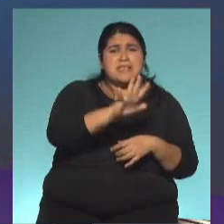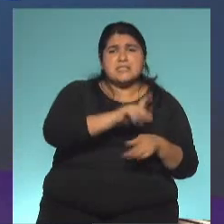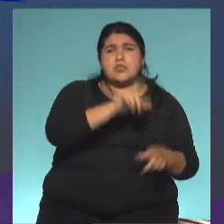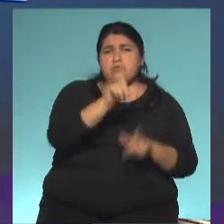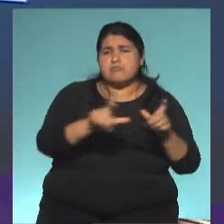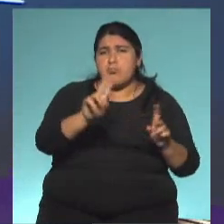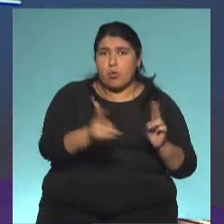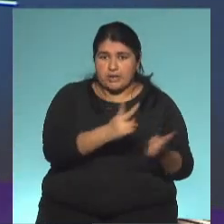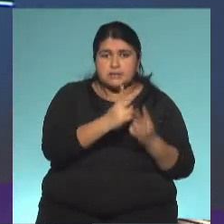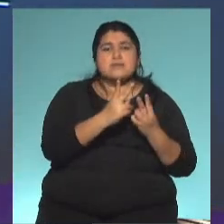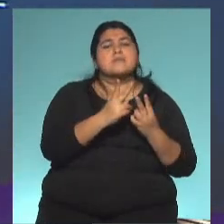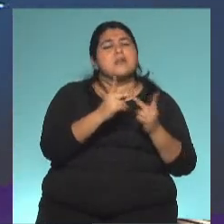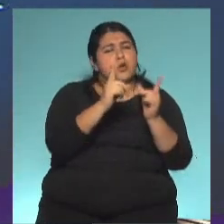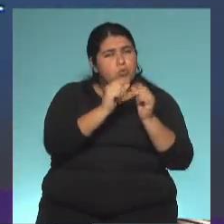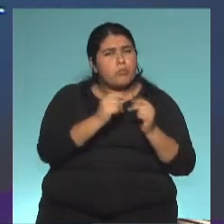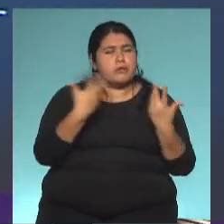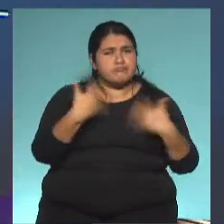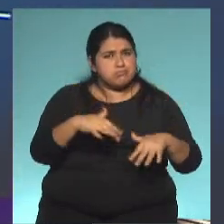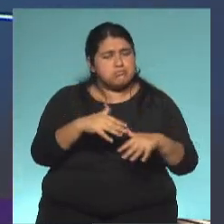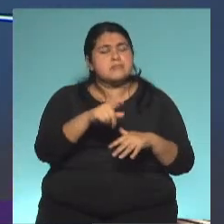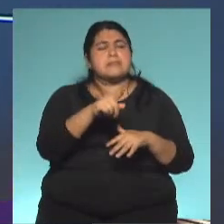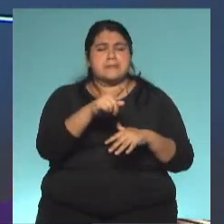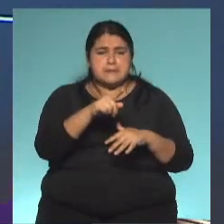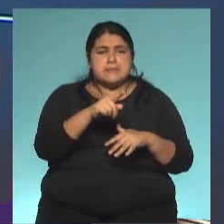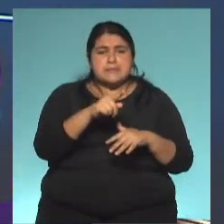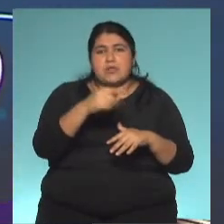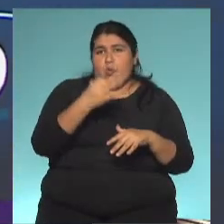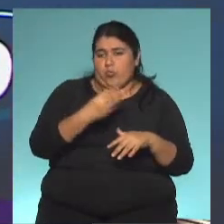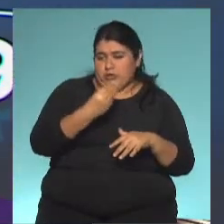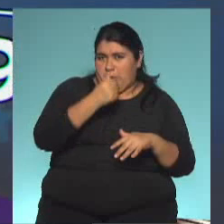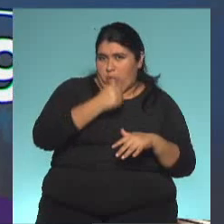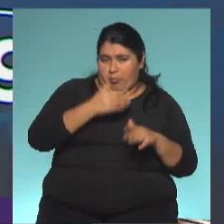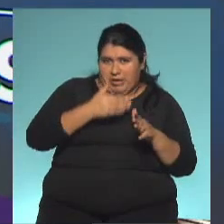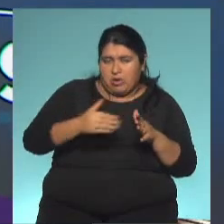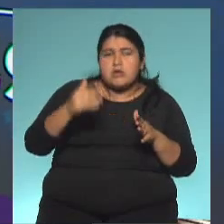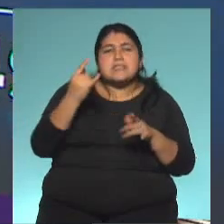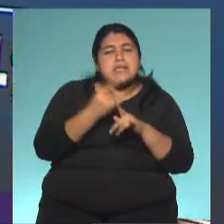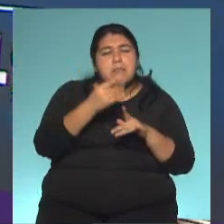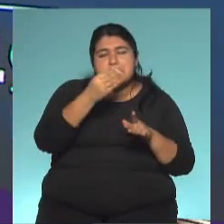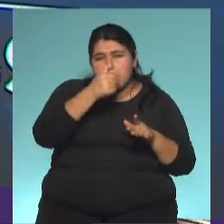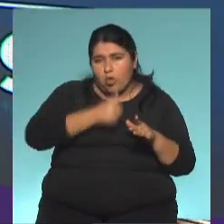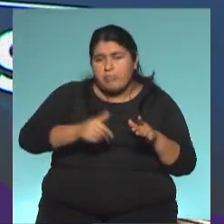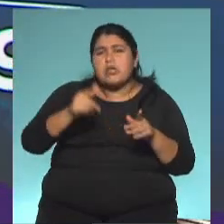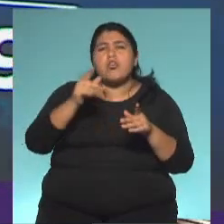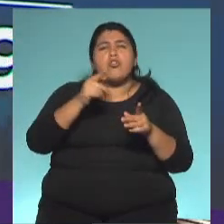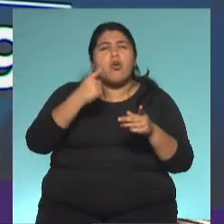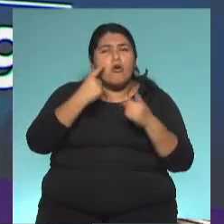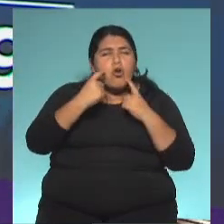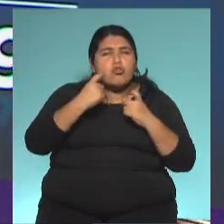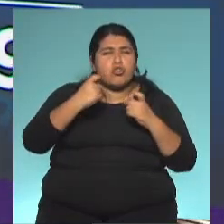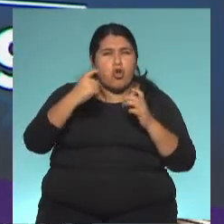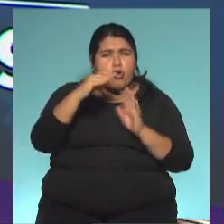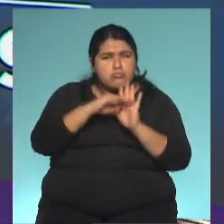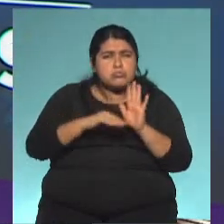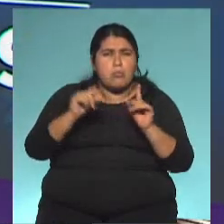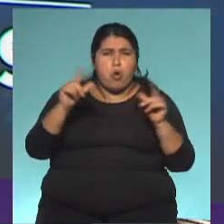375 muertes. Una cifra elevada, se tiene en cuenta que es fin de semana y generalmente los fines de semana baja el registro tanto de víctimas